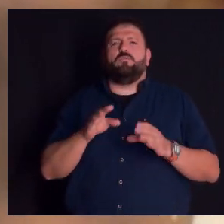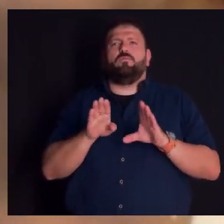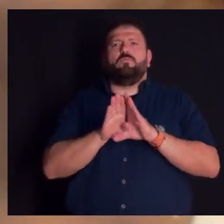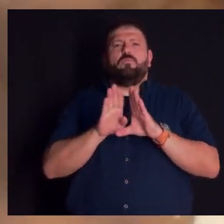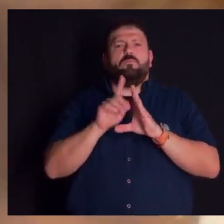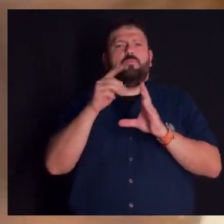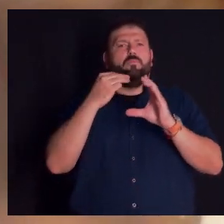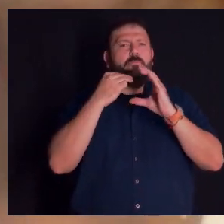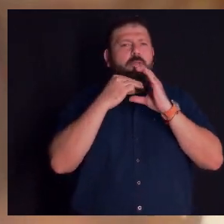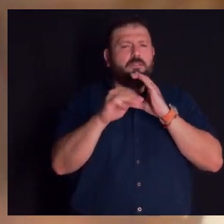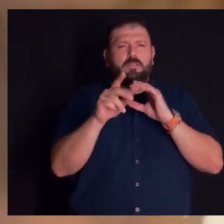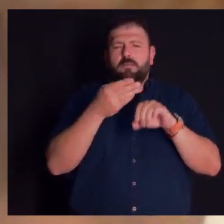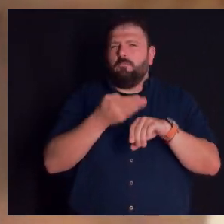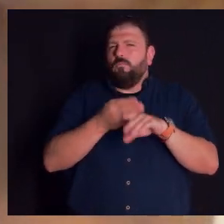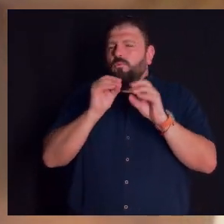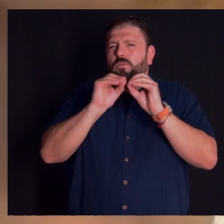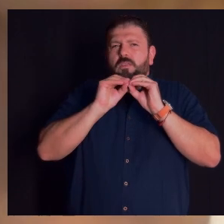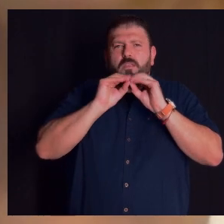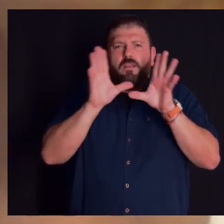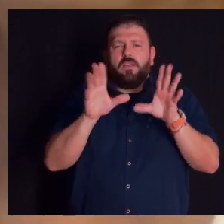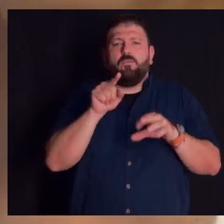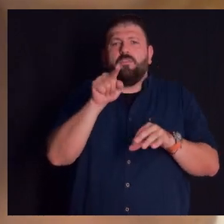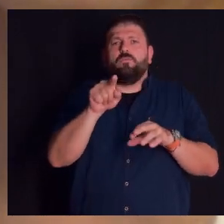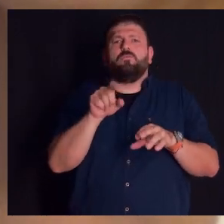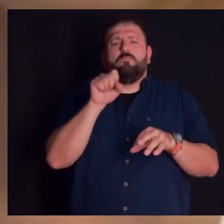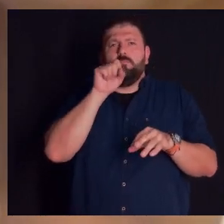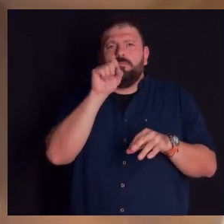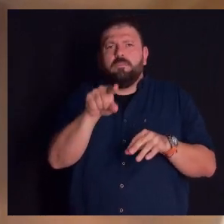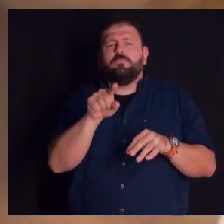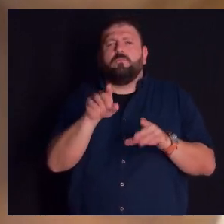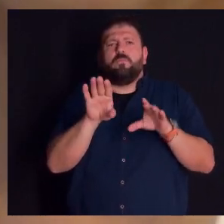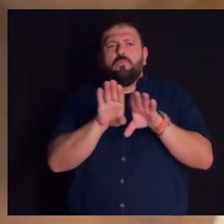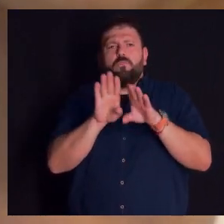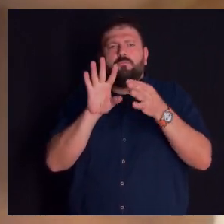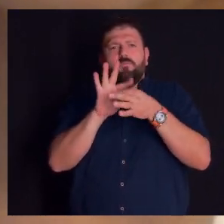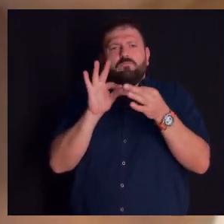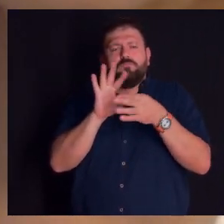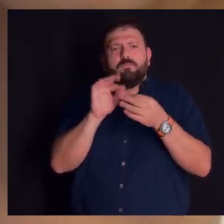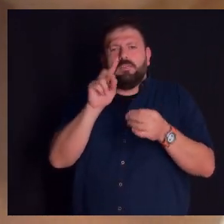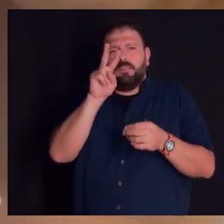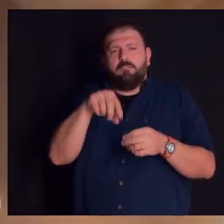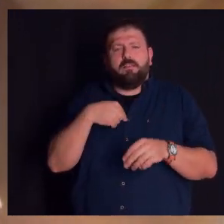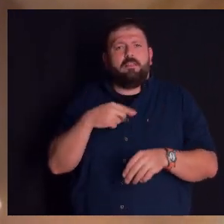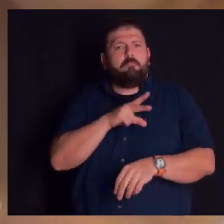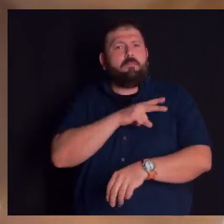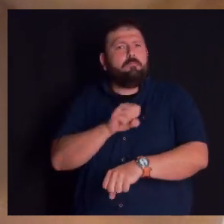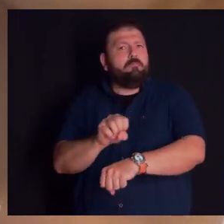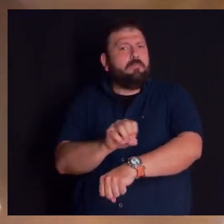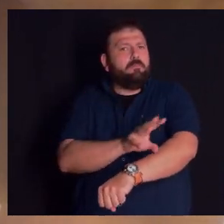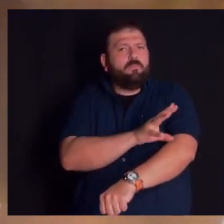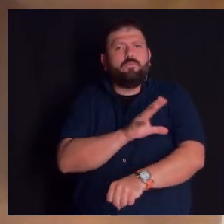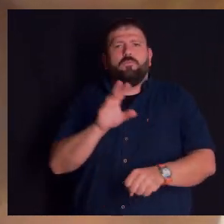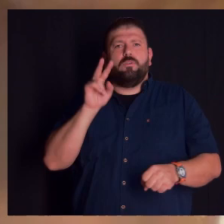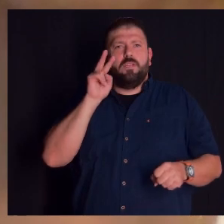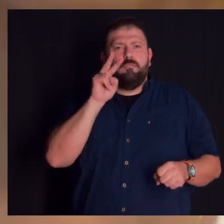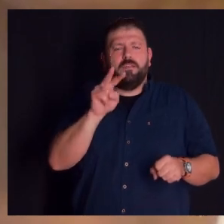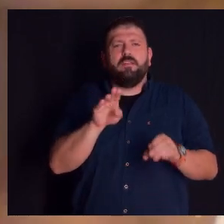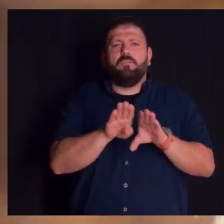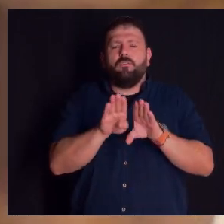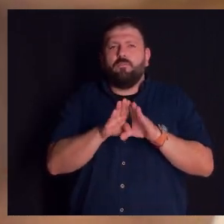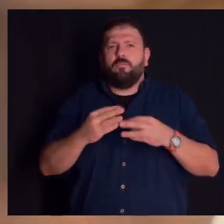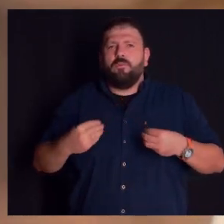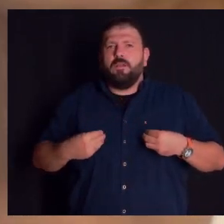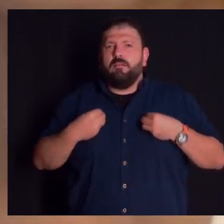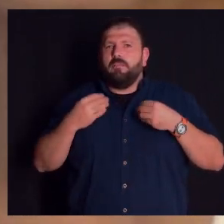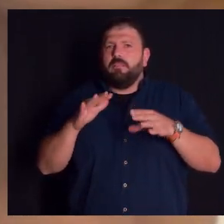I mensaje want you muy to claro share, de to eso send on mismo a que tú very clear comentaste. message on A mí what you just me said. emociona mucho I am ver cómo la very vida nos excited cambia. to see how